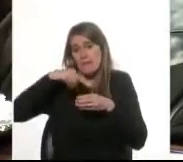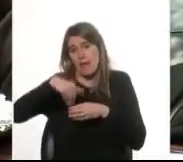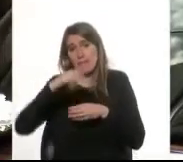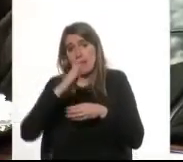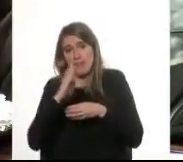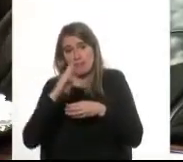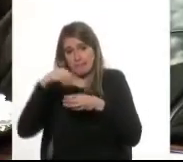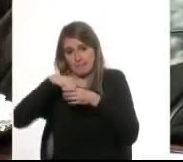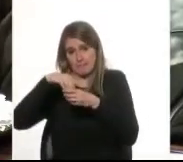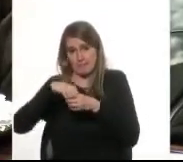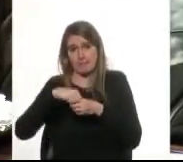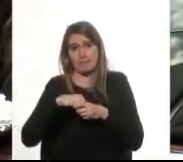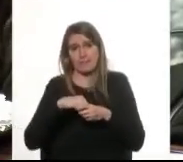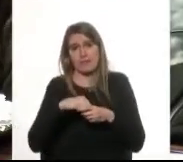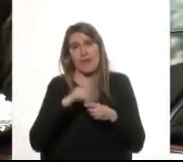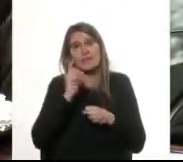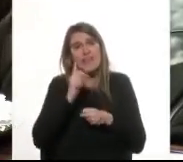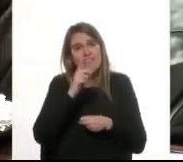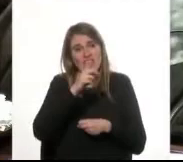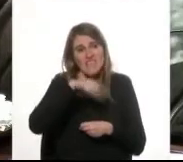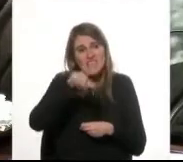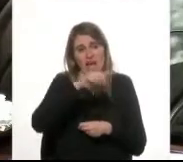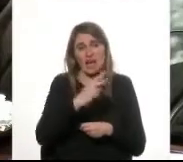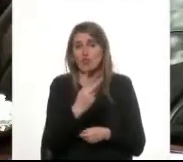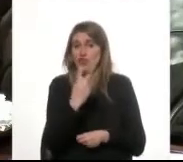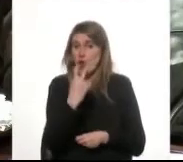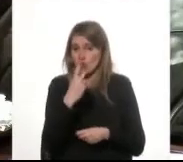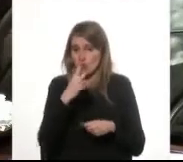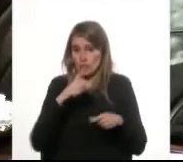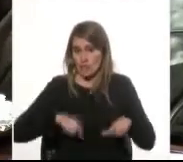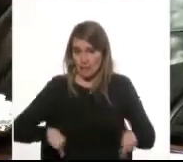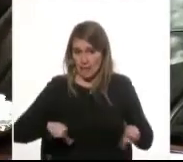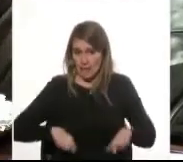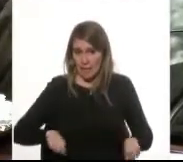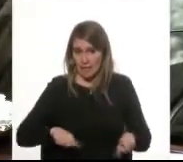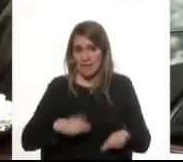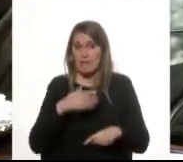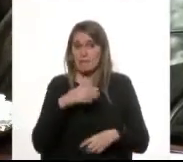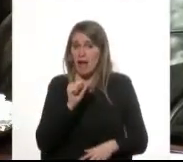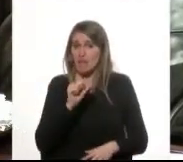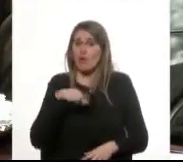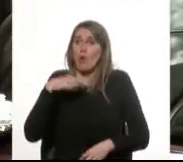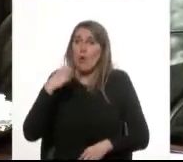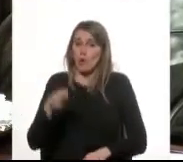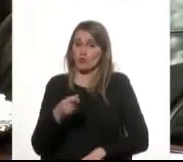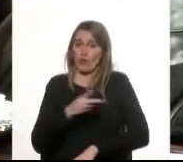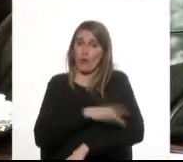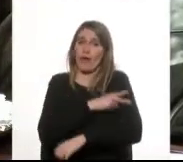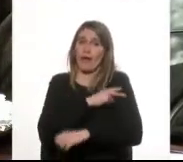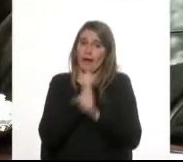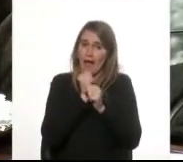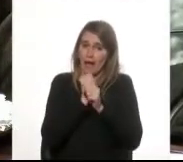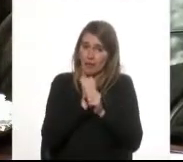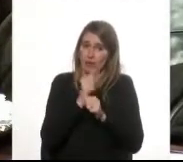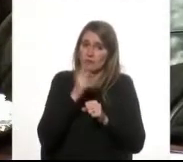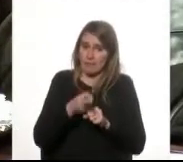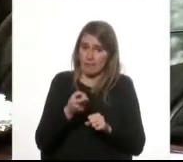a lo cual tendrían que sumar 2 intendentes y otros muchos cargos.